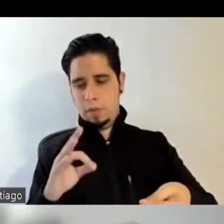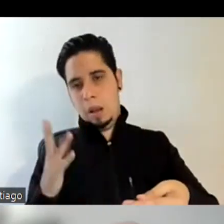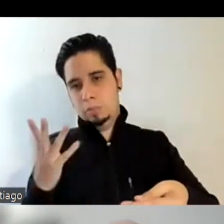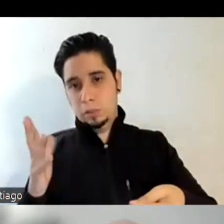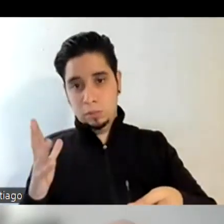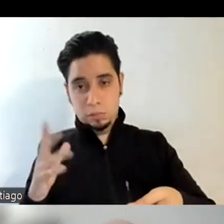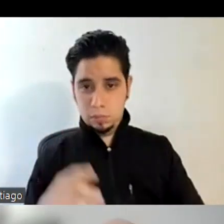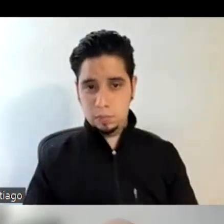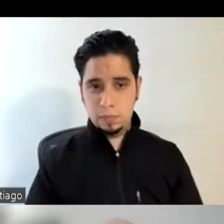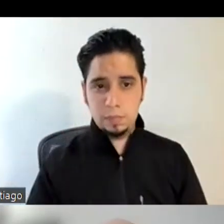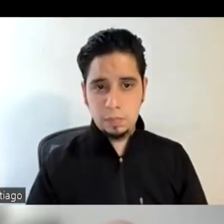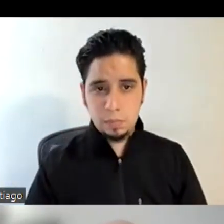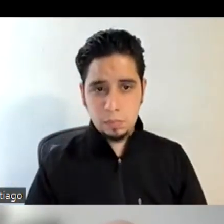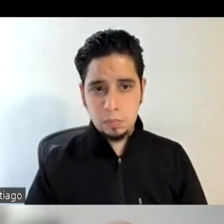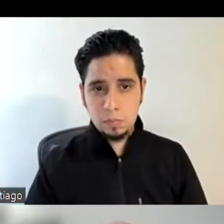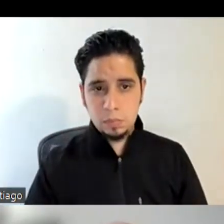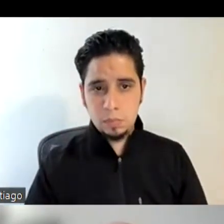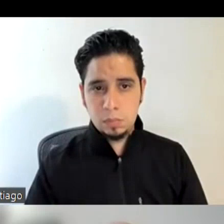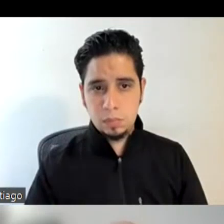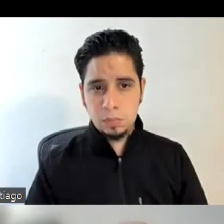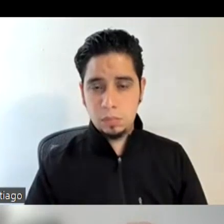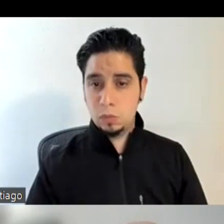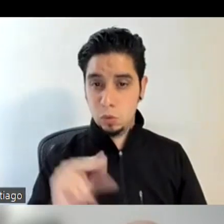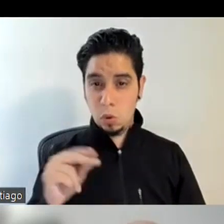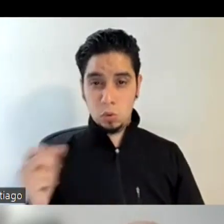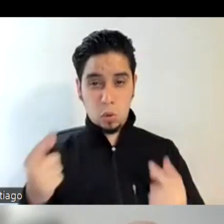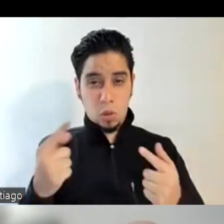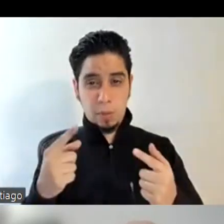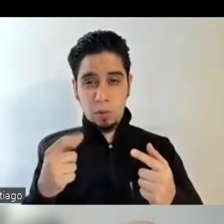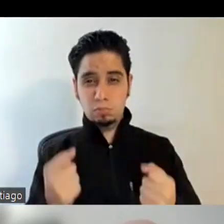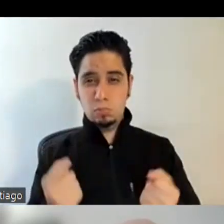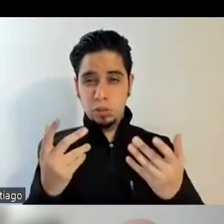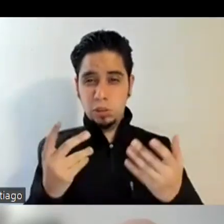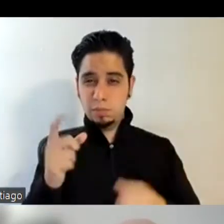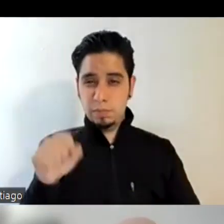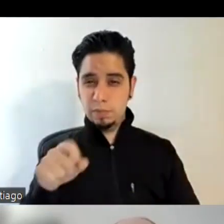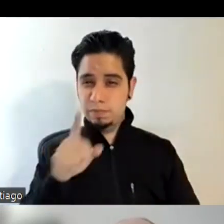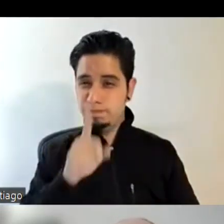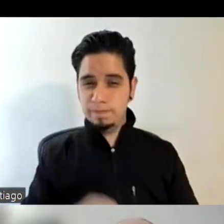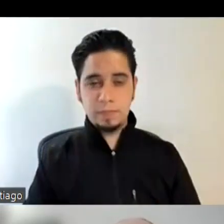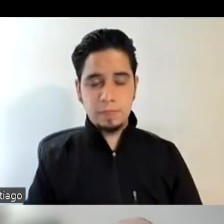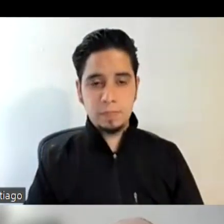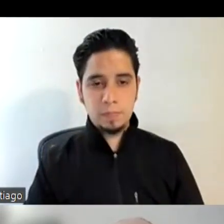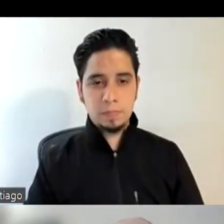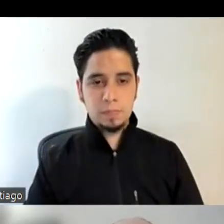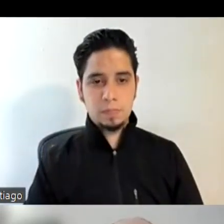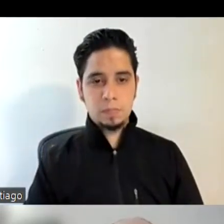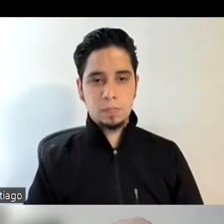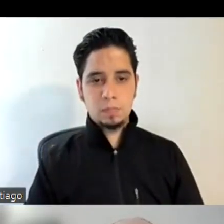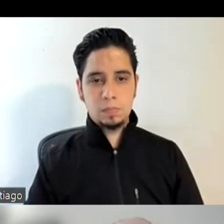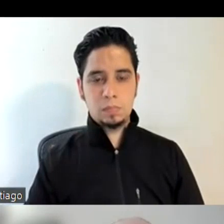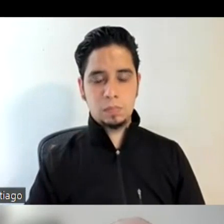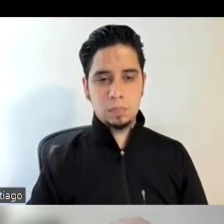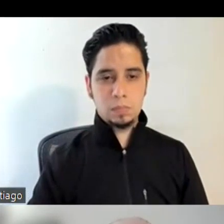sea, todas las fuentes, pero hay muchas que sí, es verdad. Sí. ¿Y si la gente llenara una evaluación luego de que ve